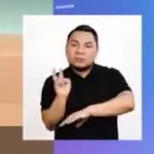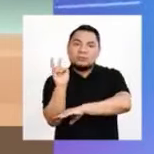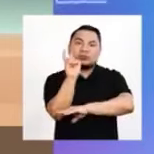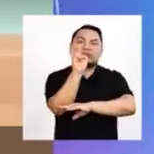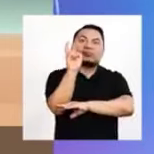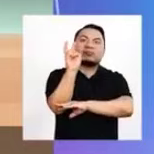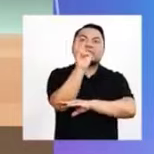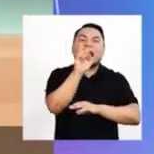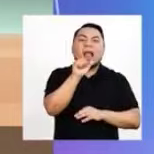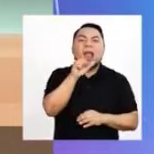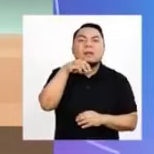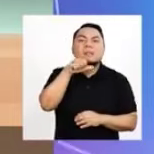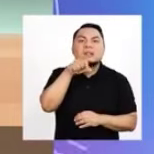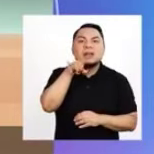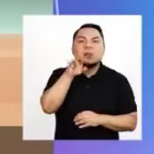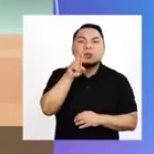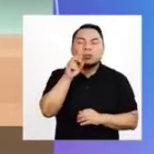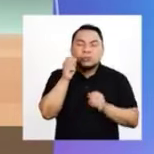serpiente Amar.